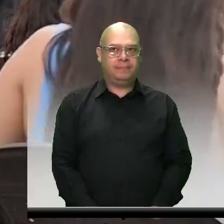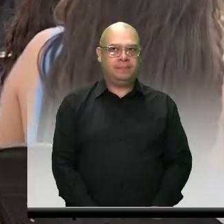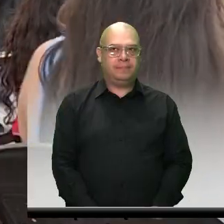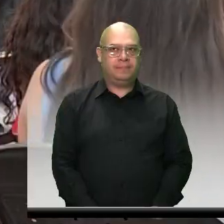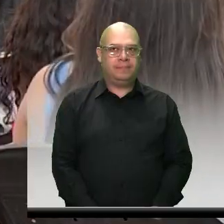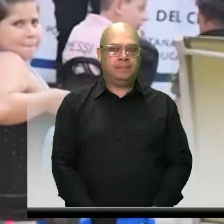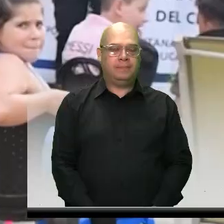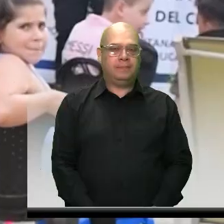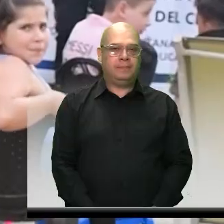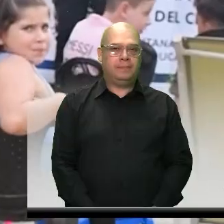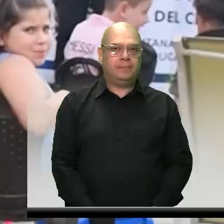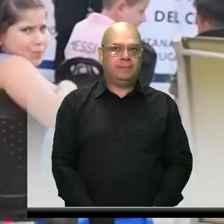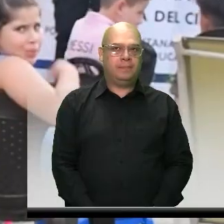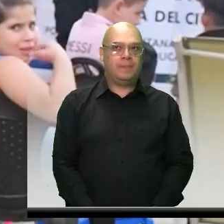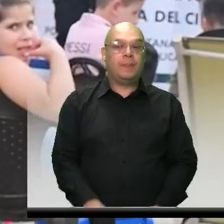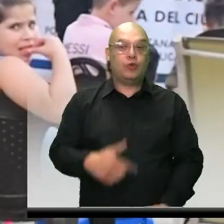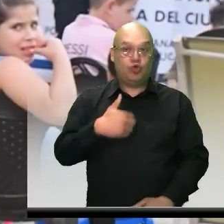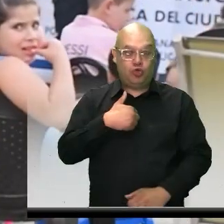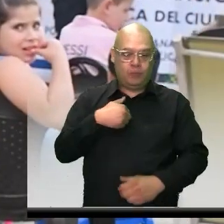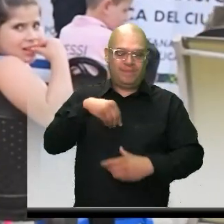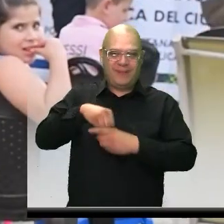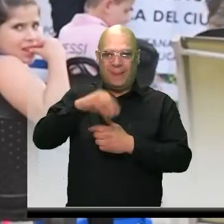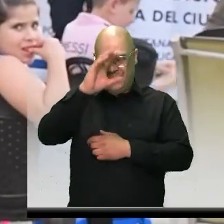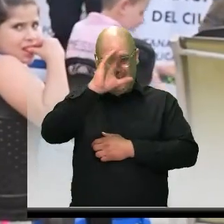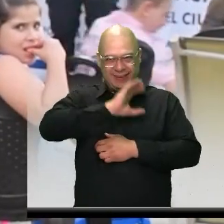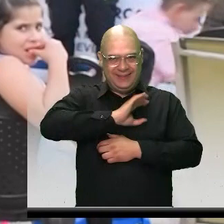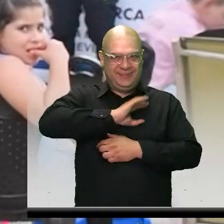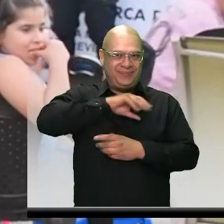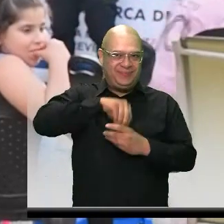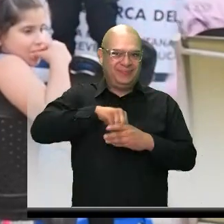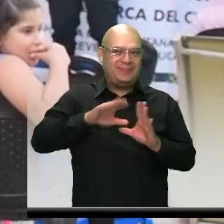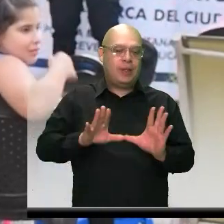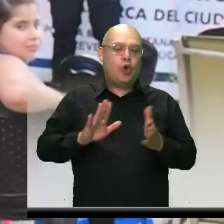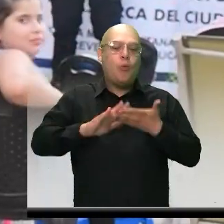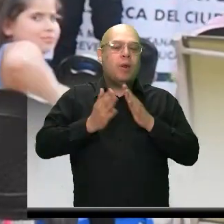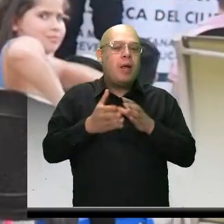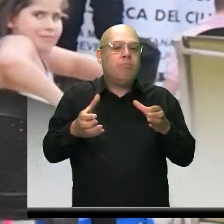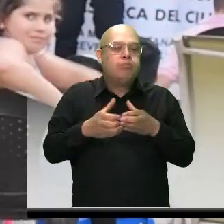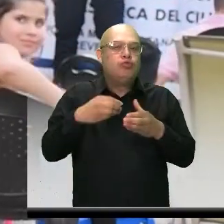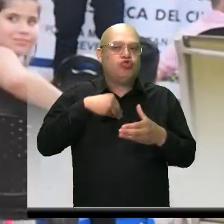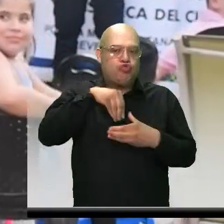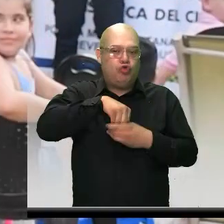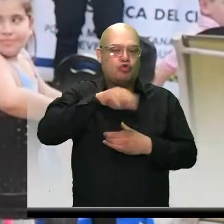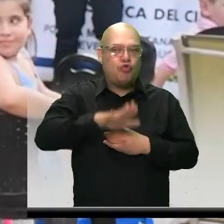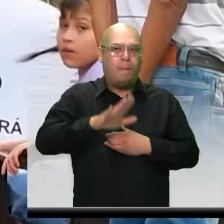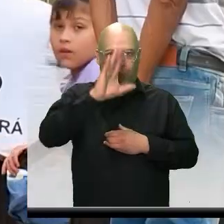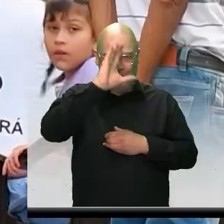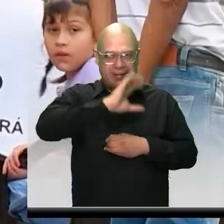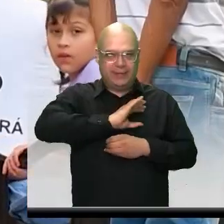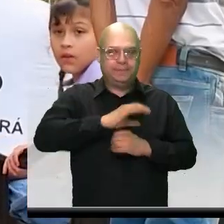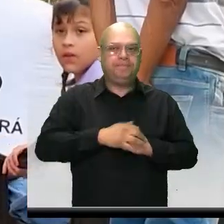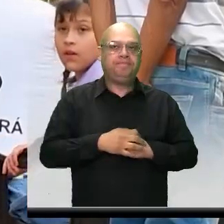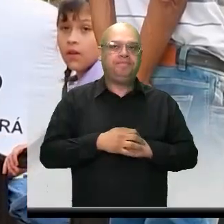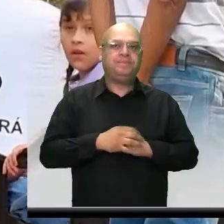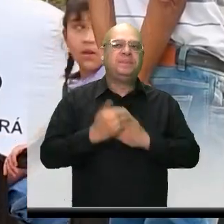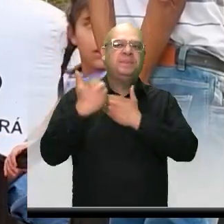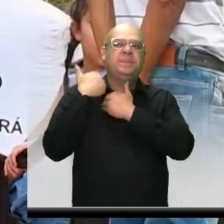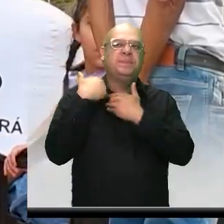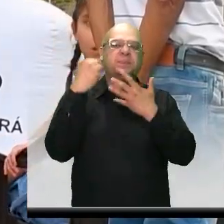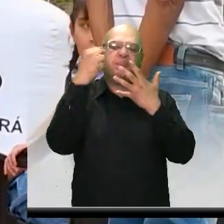Soy la subintendente Adriana Forero. Hago parte de la policía comunitaria del municipio de Itagüí, la cual cumple las siguientes funciones.